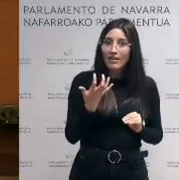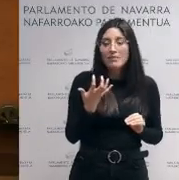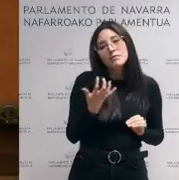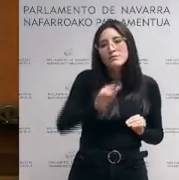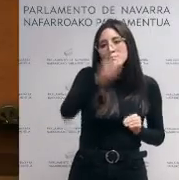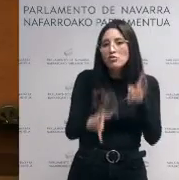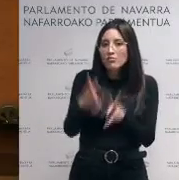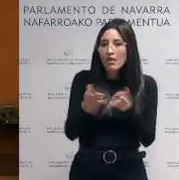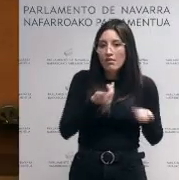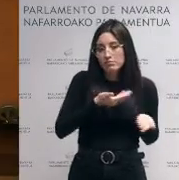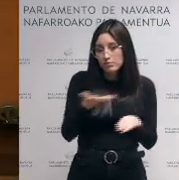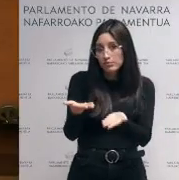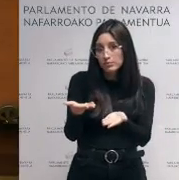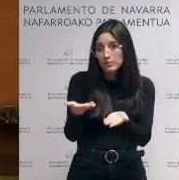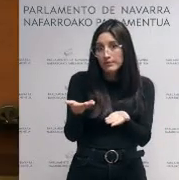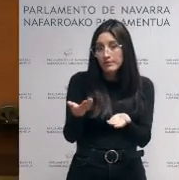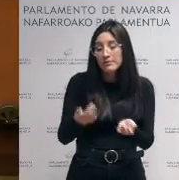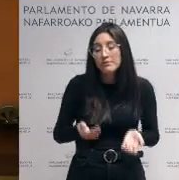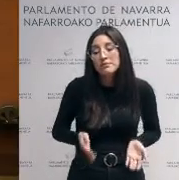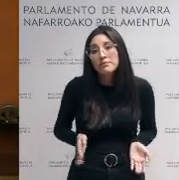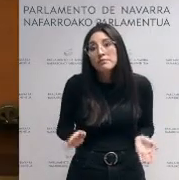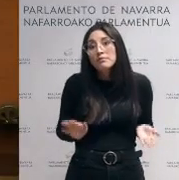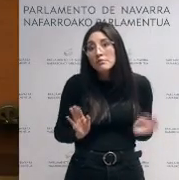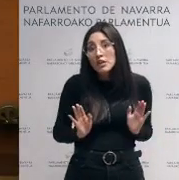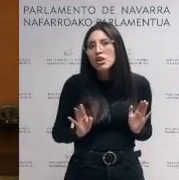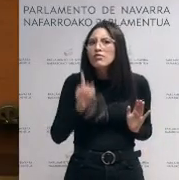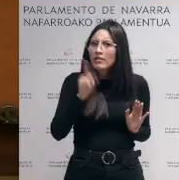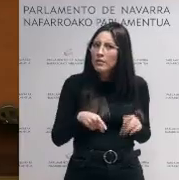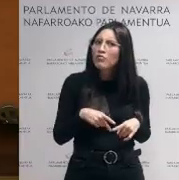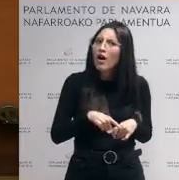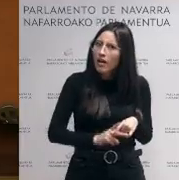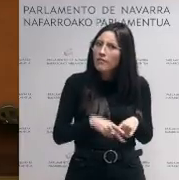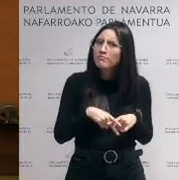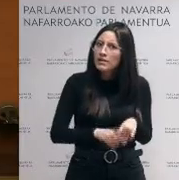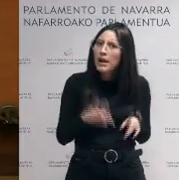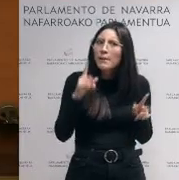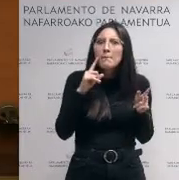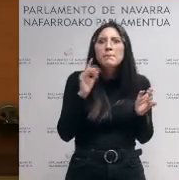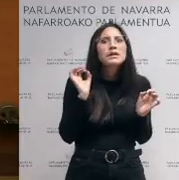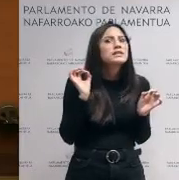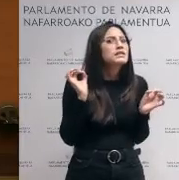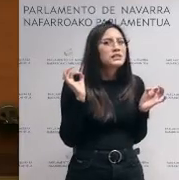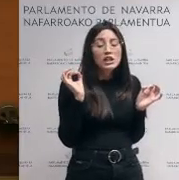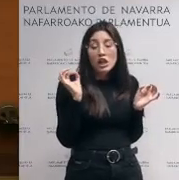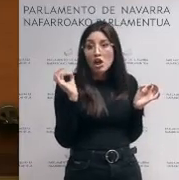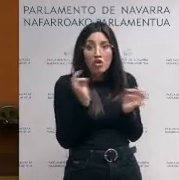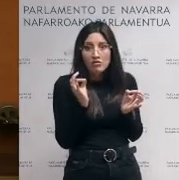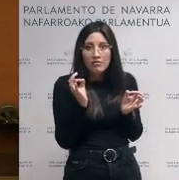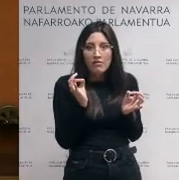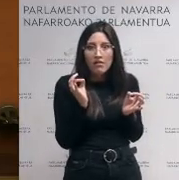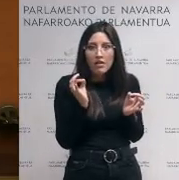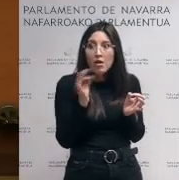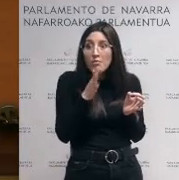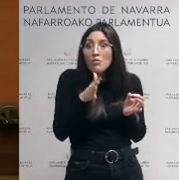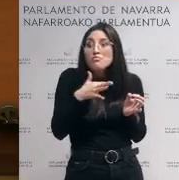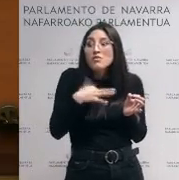gente. Pero es una herramienta tremendamente peligrosa y dañina si se utiliza contra la gente, que es